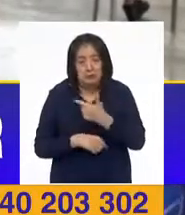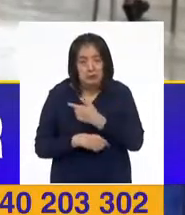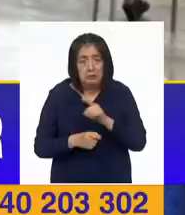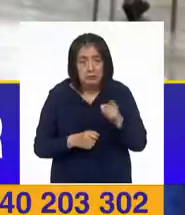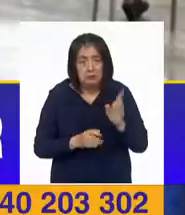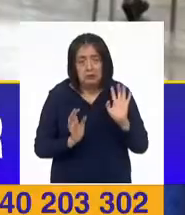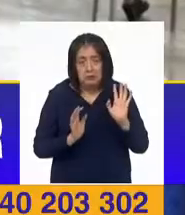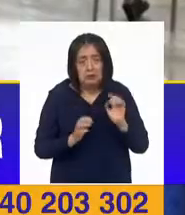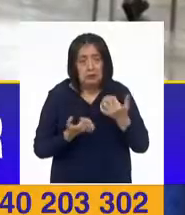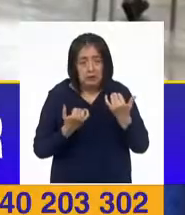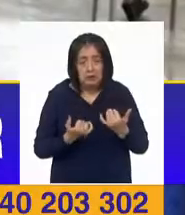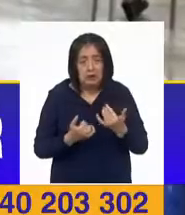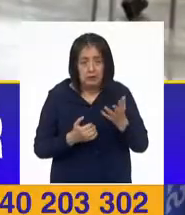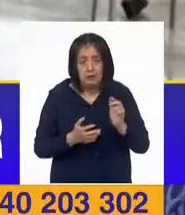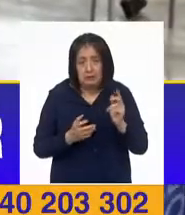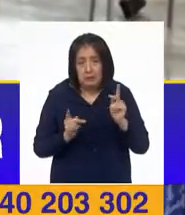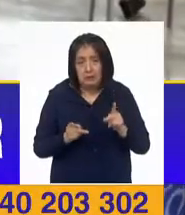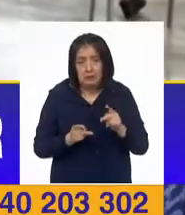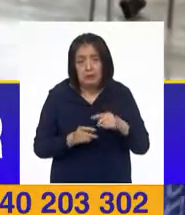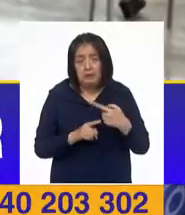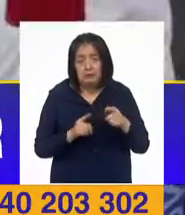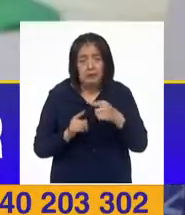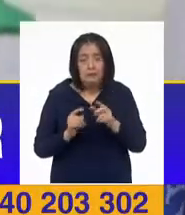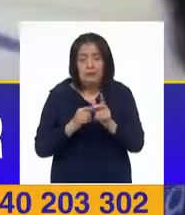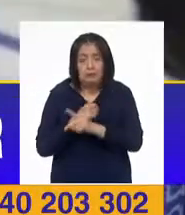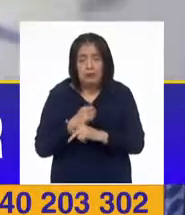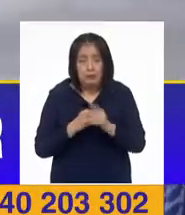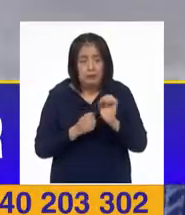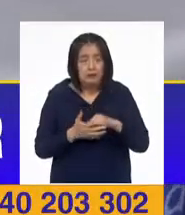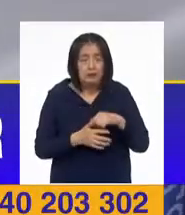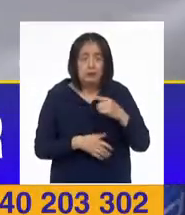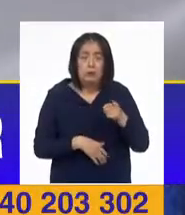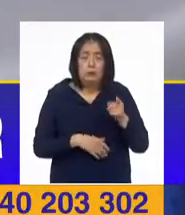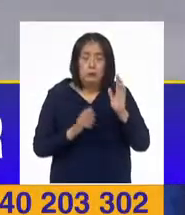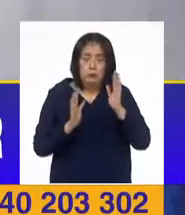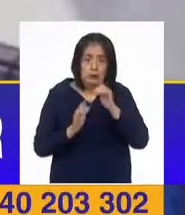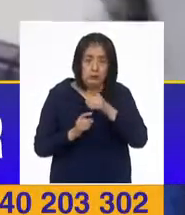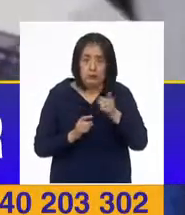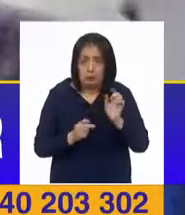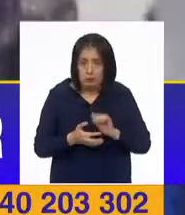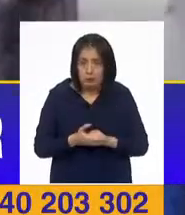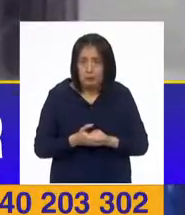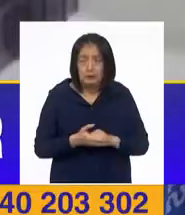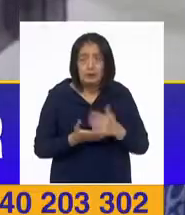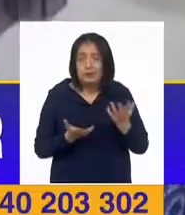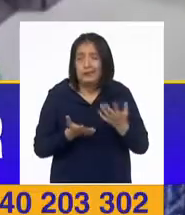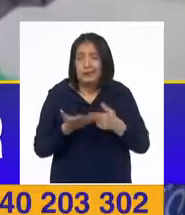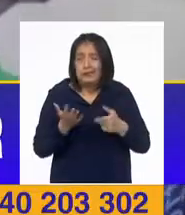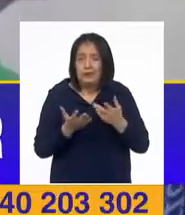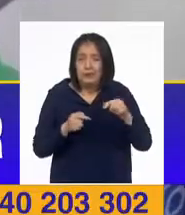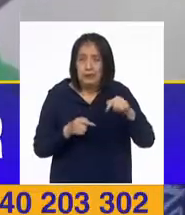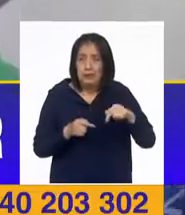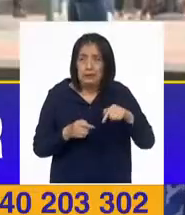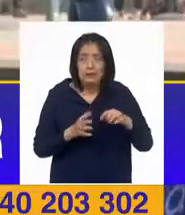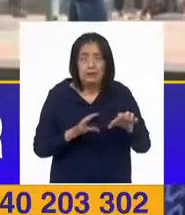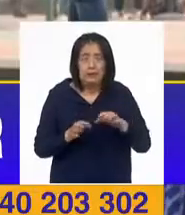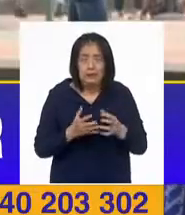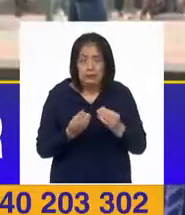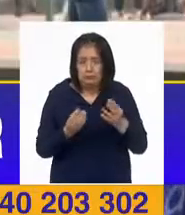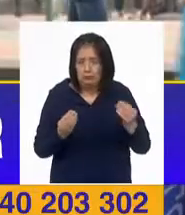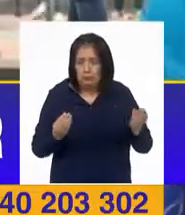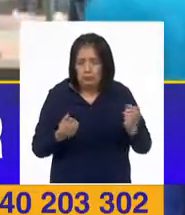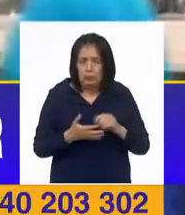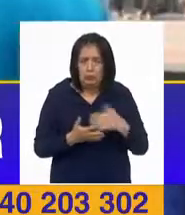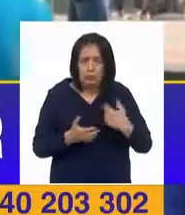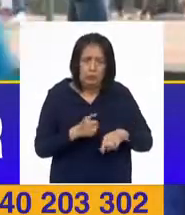este es un fenómeno que está ocurriendo en varios países. Entonces tiene que llamarnos un poco la atención el hecho de que aquí se está haciendo mucho, se está